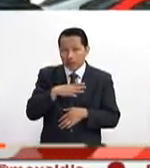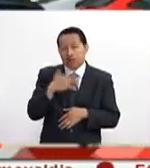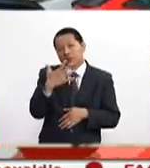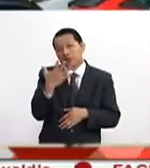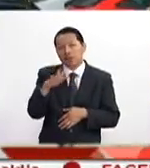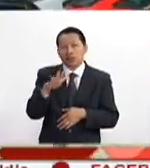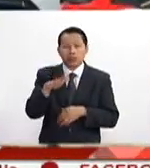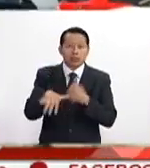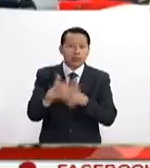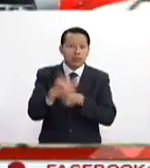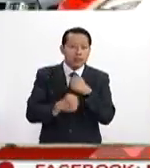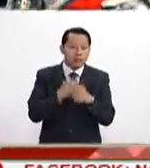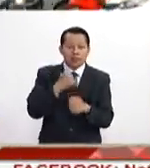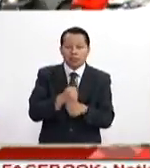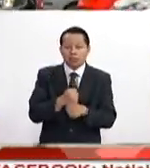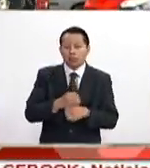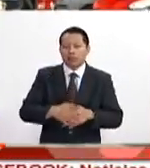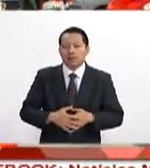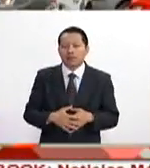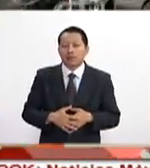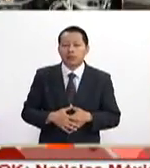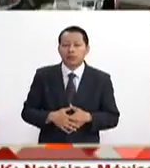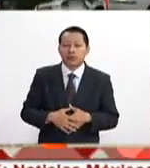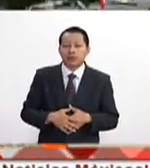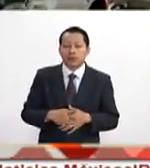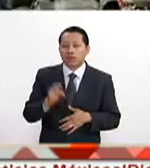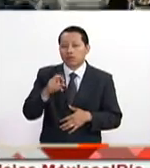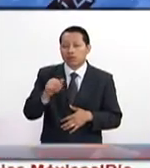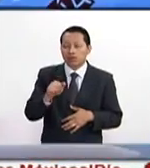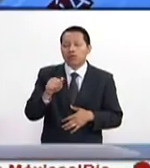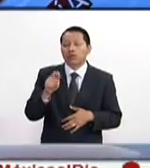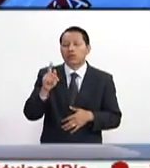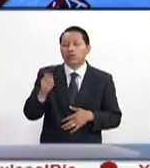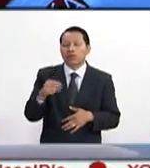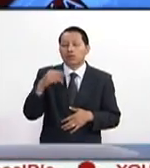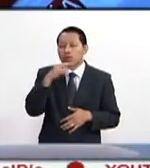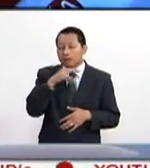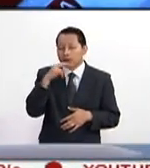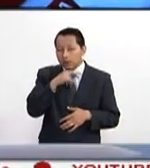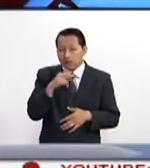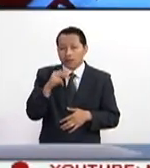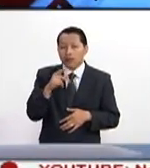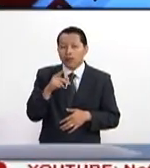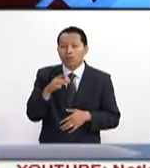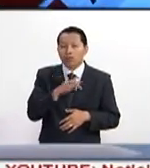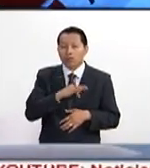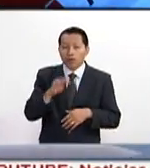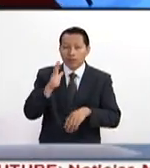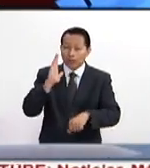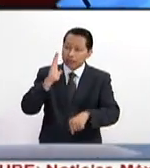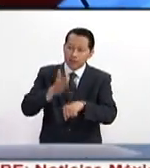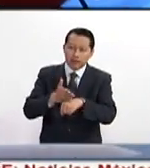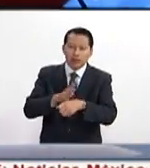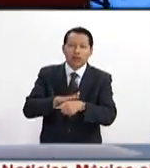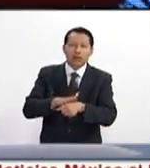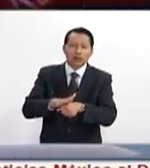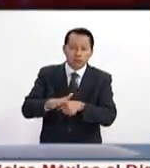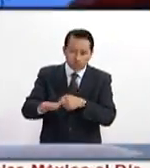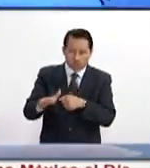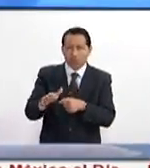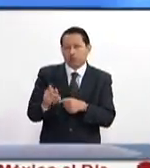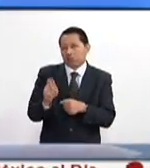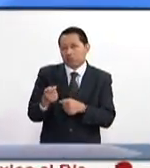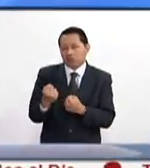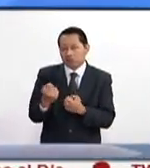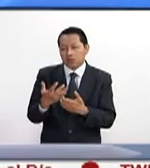10 o 15 años. Claro. Doctora, bueno, finalmente, rápidamente, ¿cuál sería la pena máxima que podría alcanzar Javier